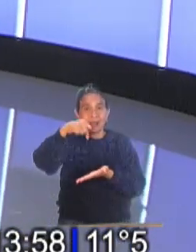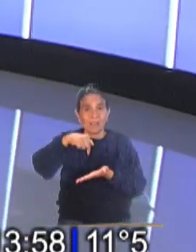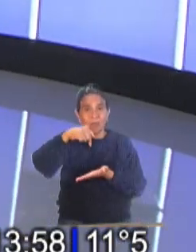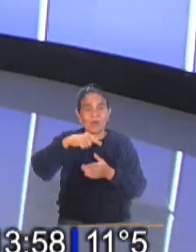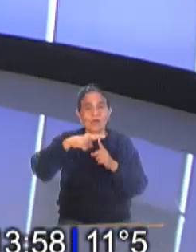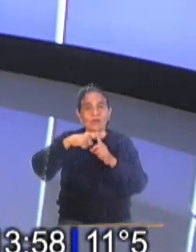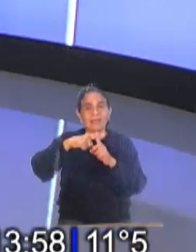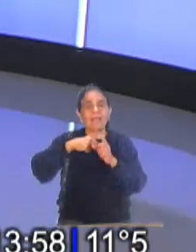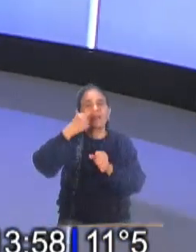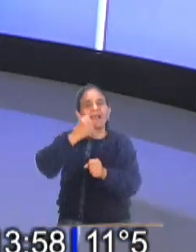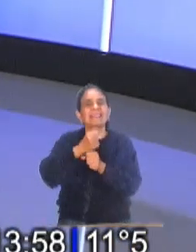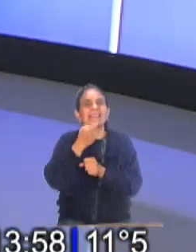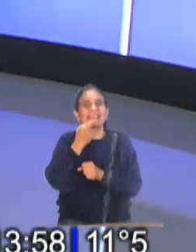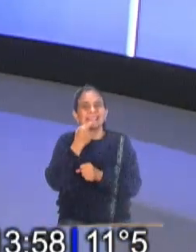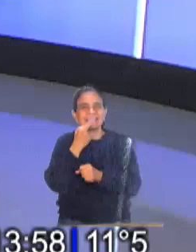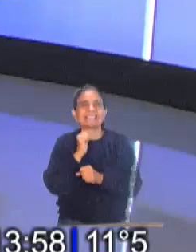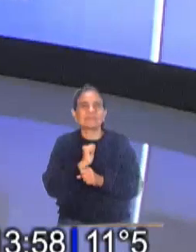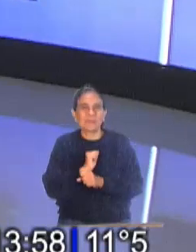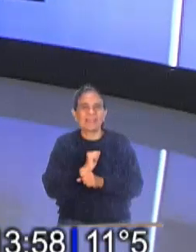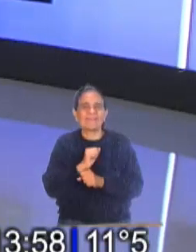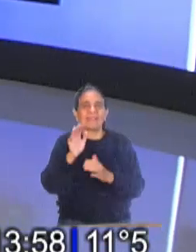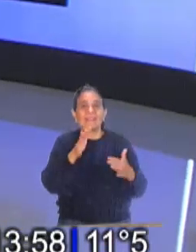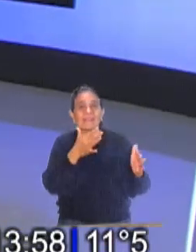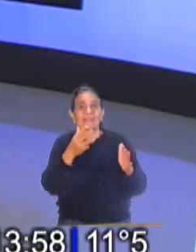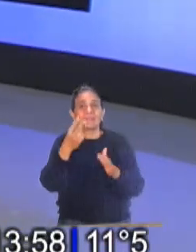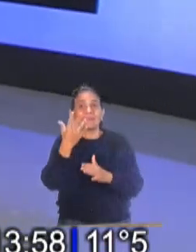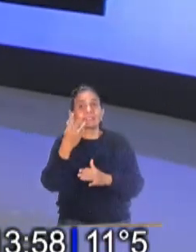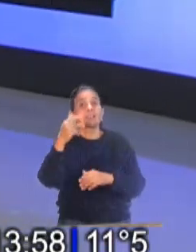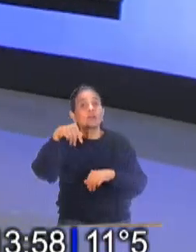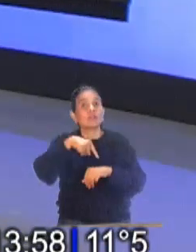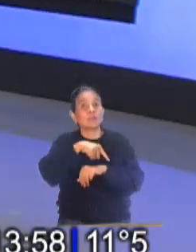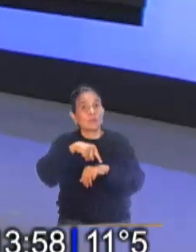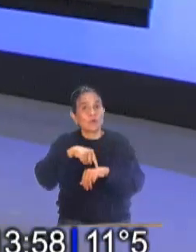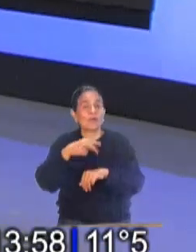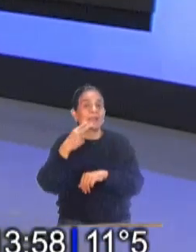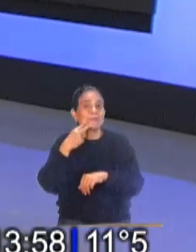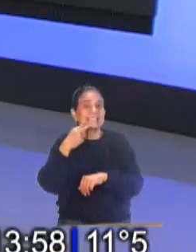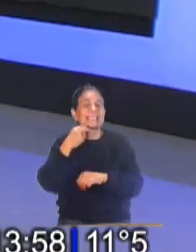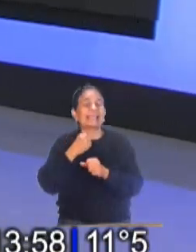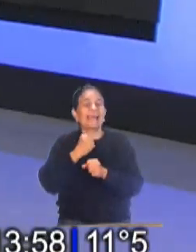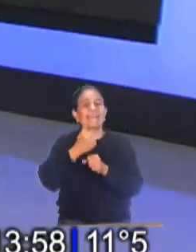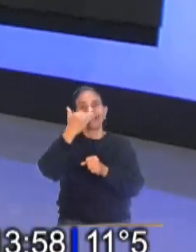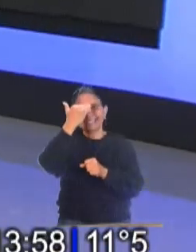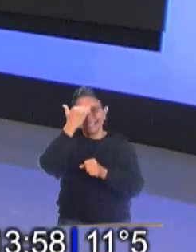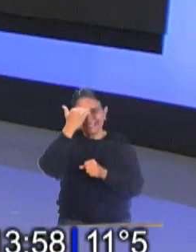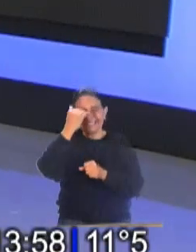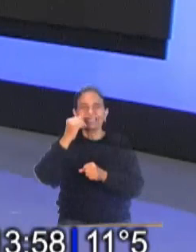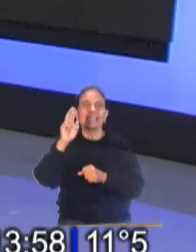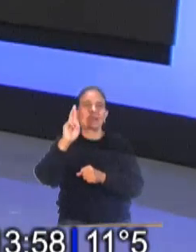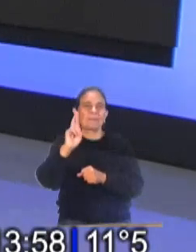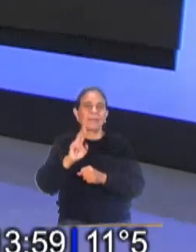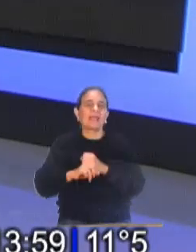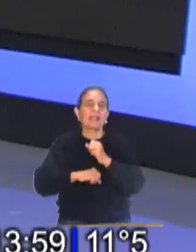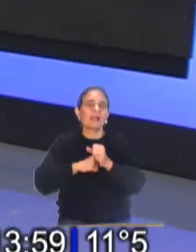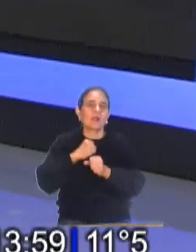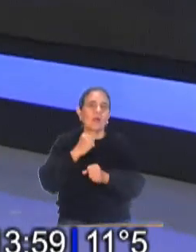19 grados de máxima, 25 kilómetros en la hora el viento. Para Villa Mercedes, 15 de máxima. Para la Villa de Merlo,